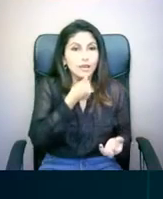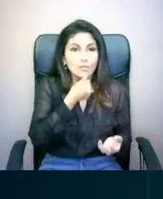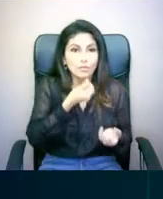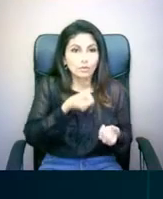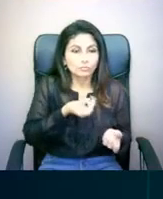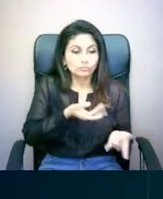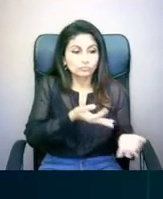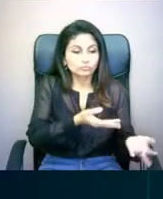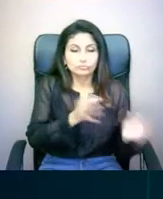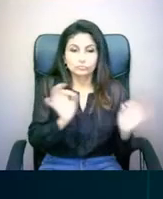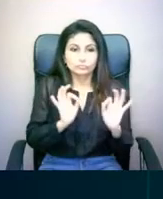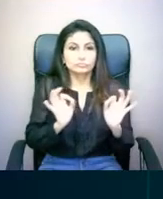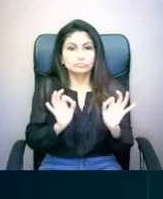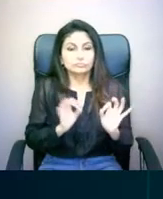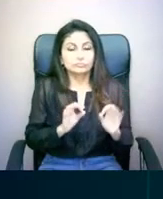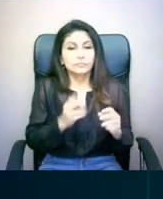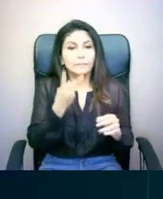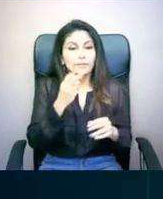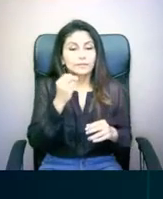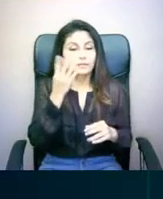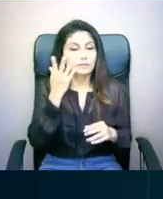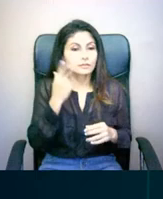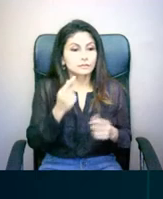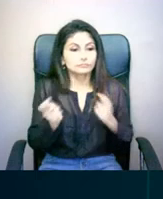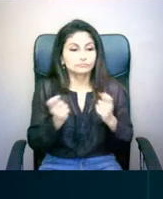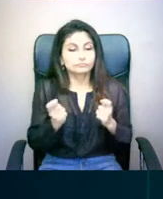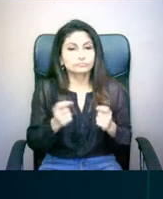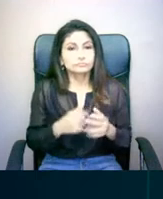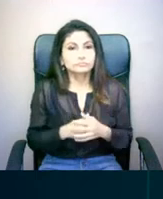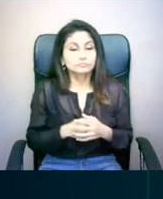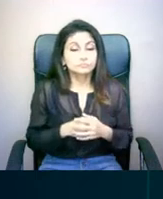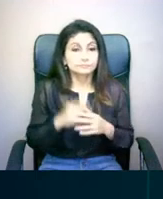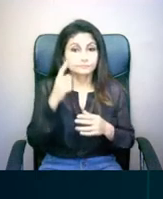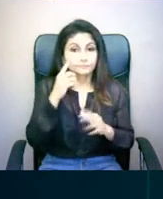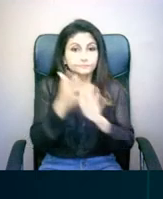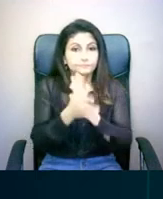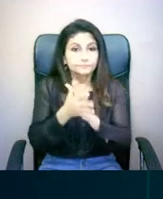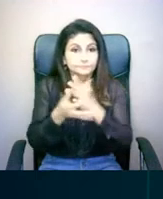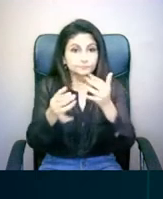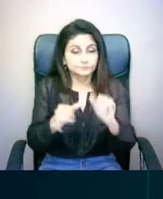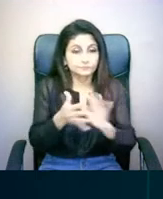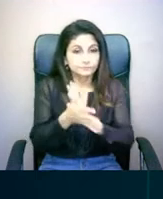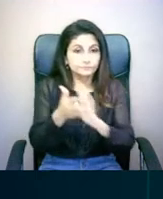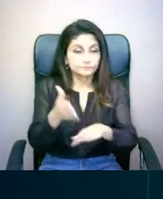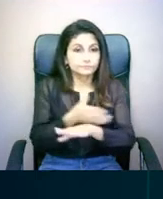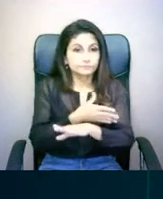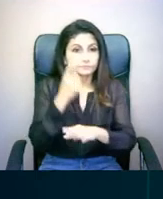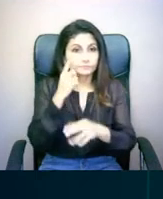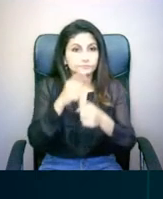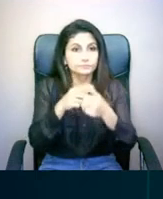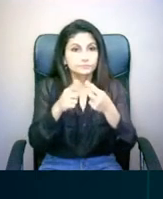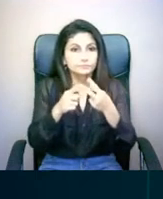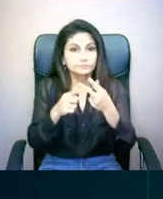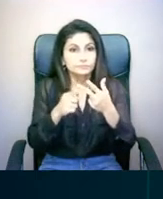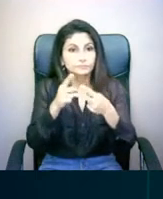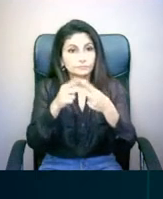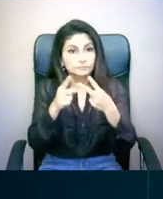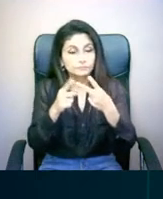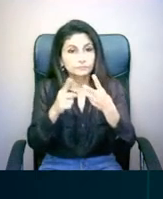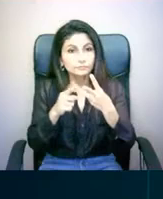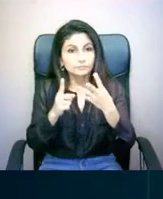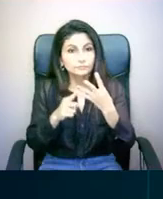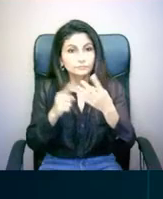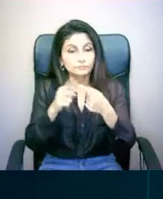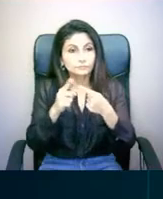Listo. Entonces, conclusión. Incluso cuando los lípidos son extraídos, el lodo sigue siendo un